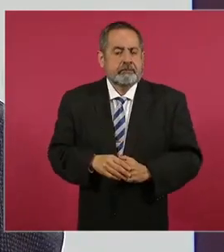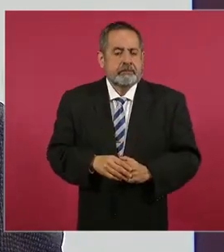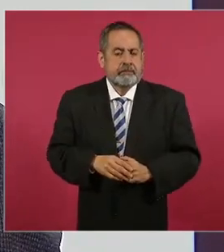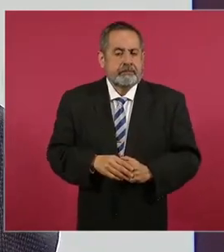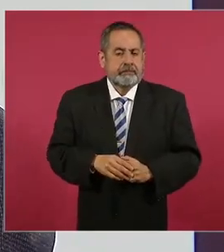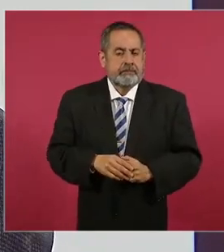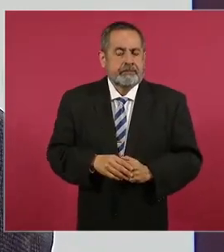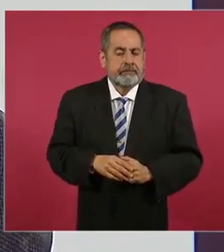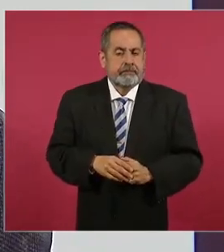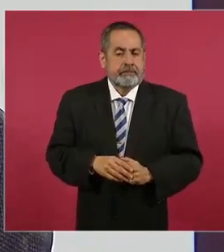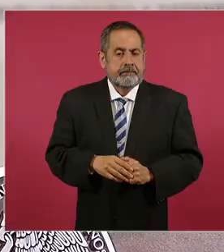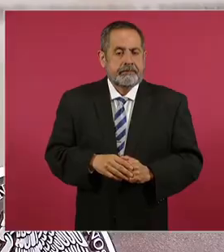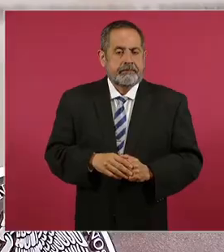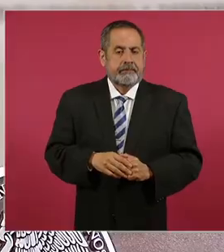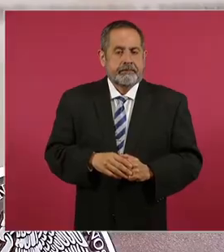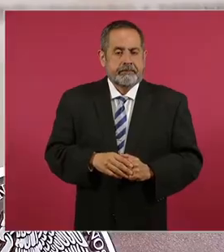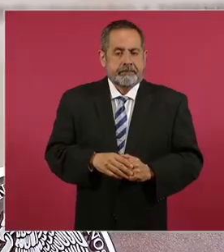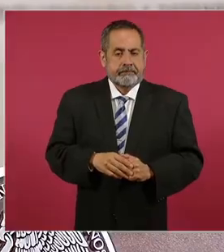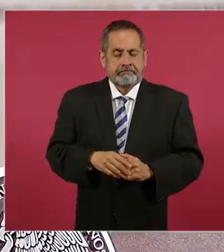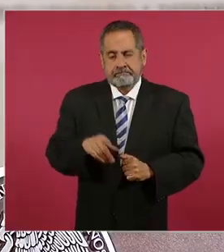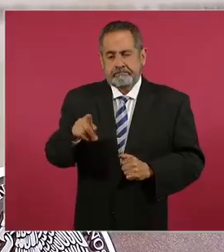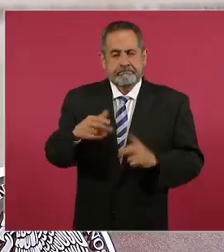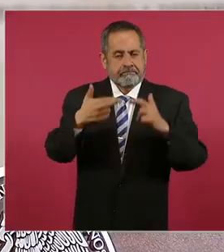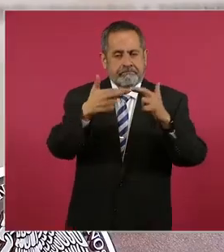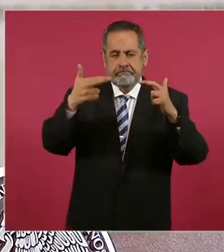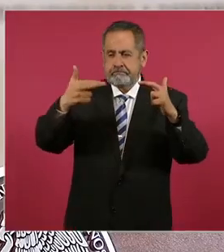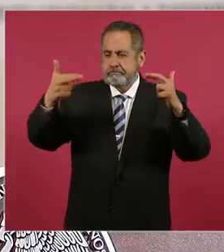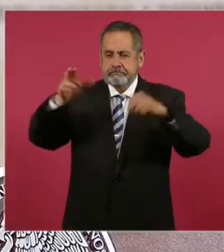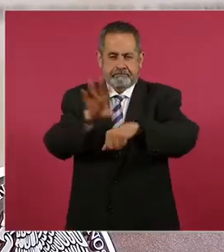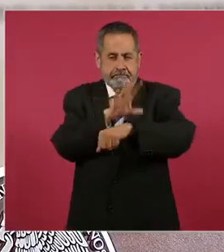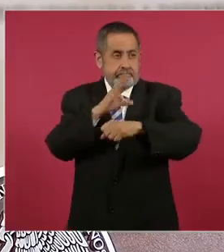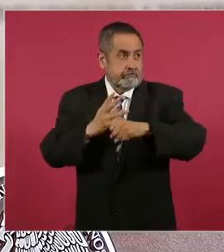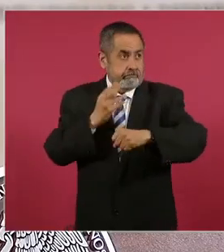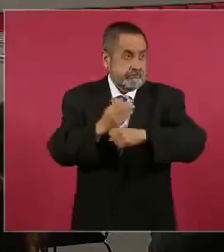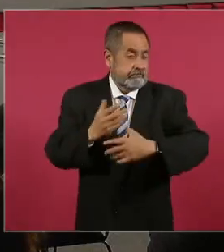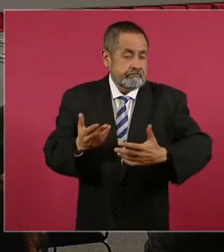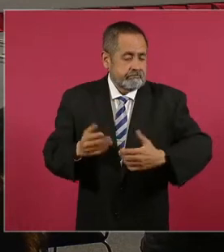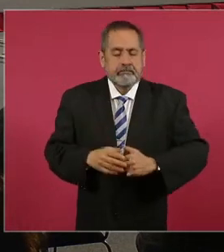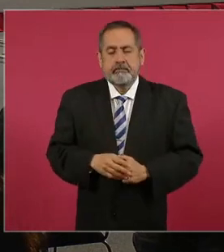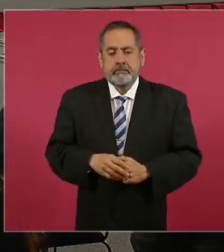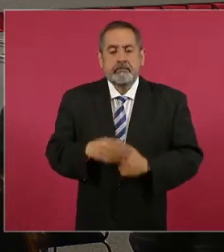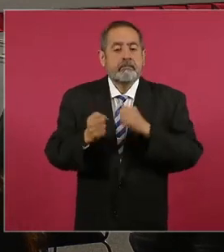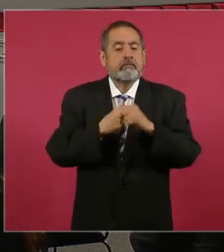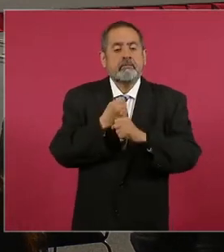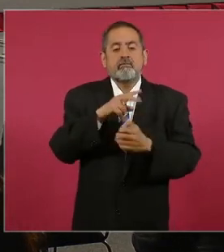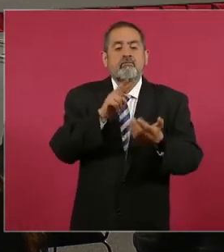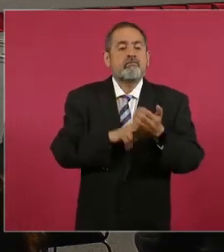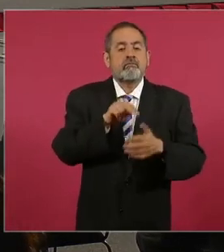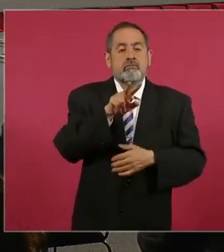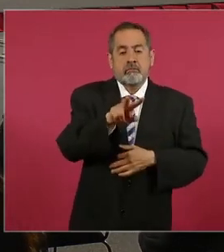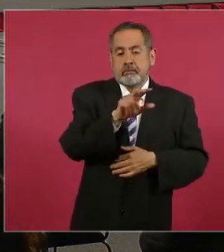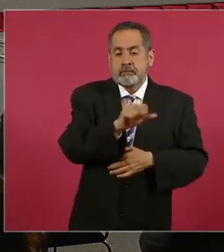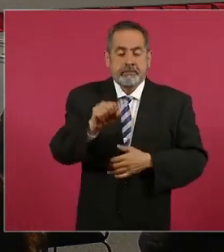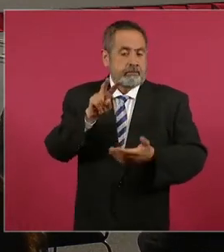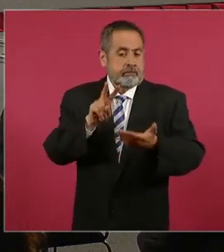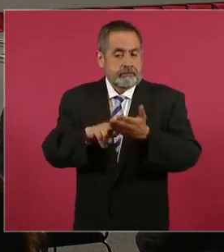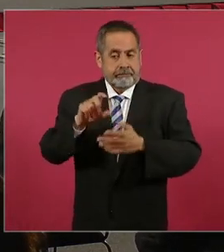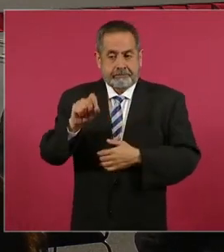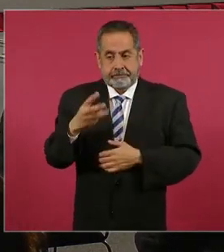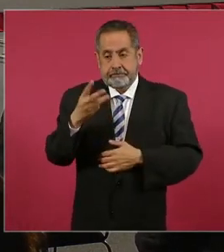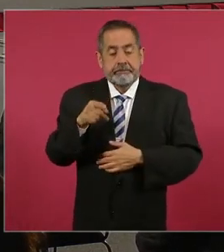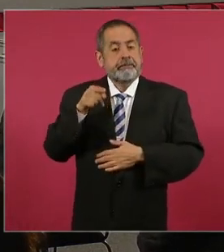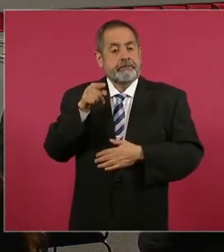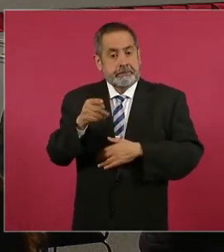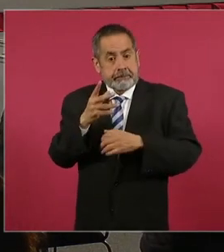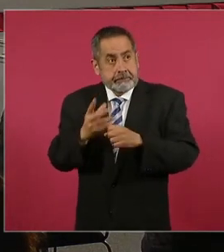Fortalecimiento de las redes eléctricas. Entre 2018 y 2023 han